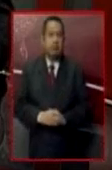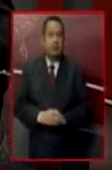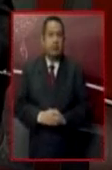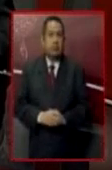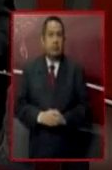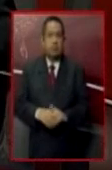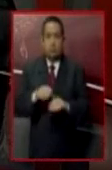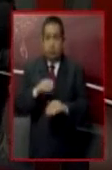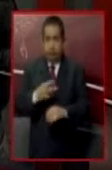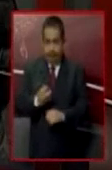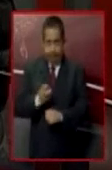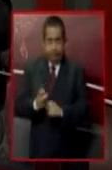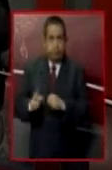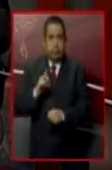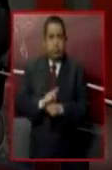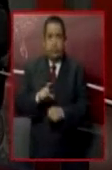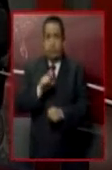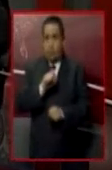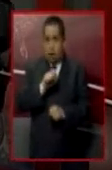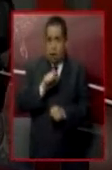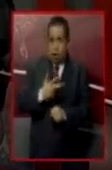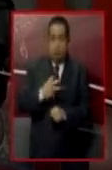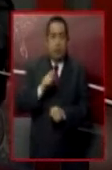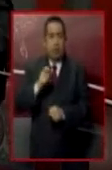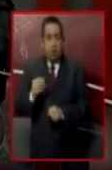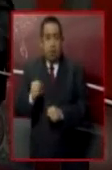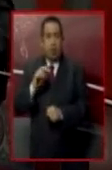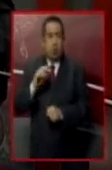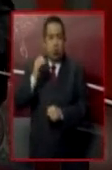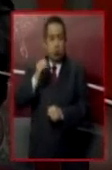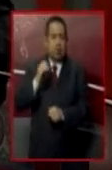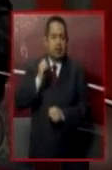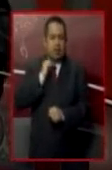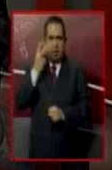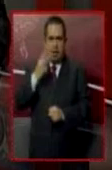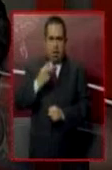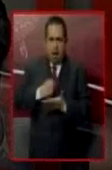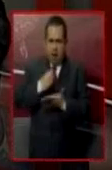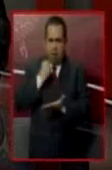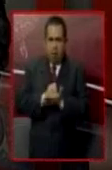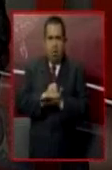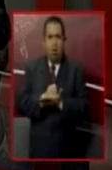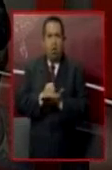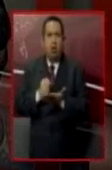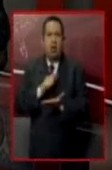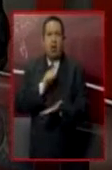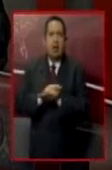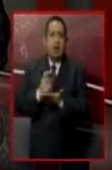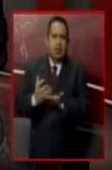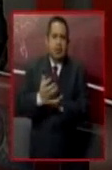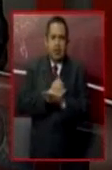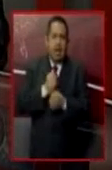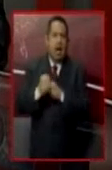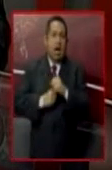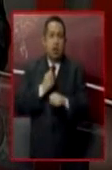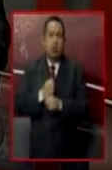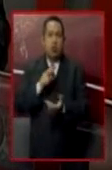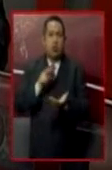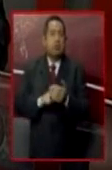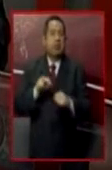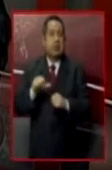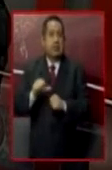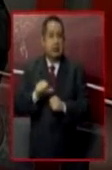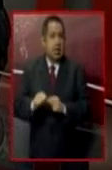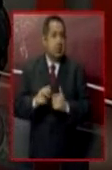En la jornada legislativa de este 28 y 29 de octubre en el Senado mexicano, se aprobó el presupuesto de ingresos para el ejercicio fiscal